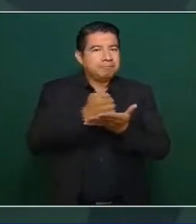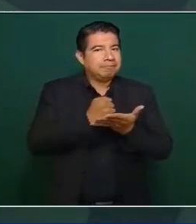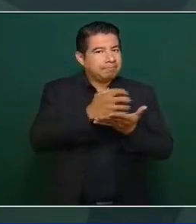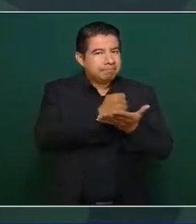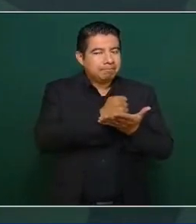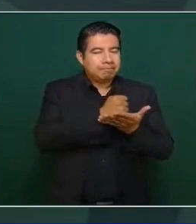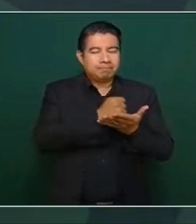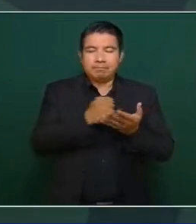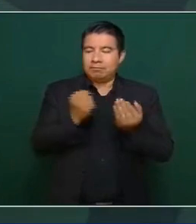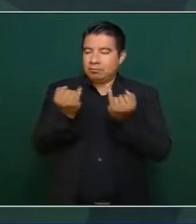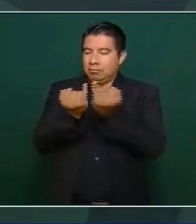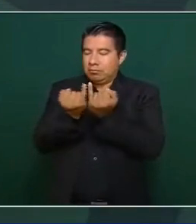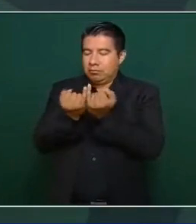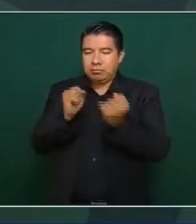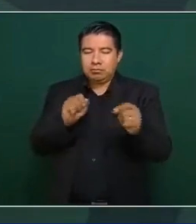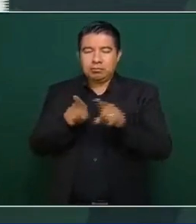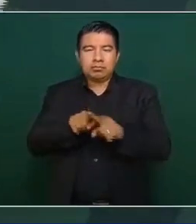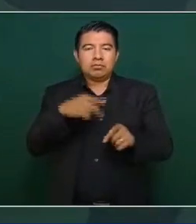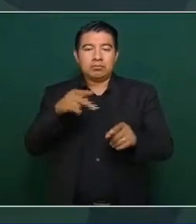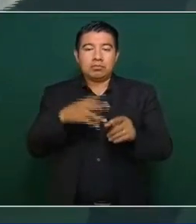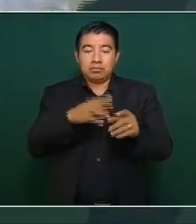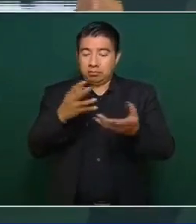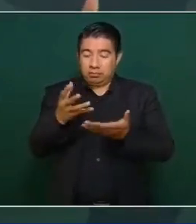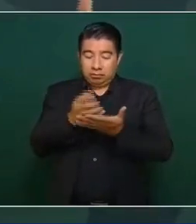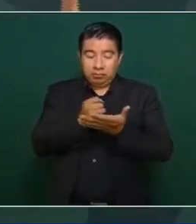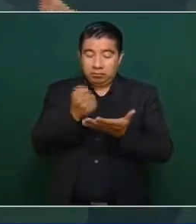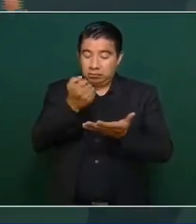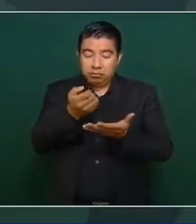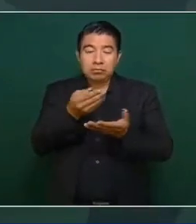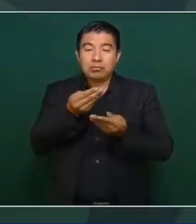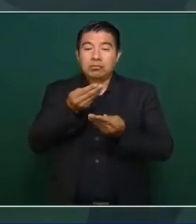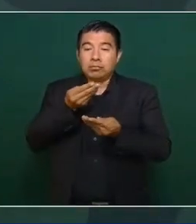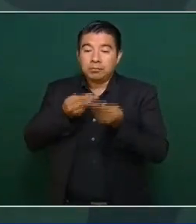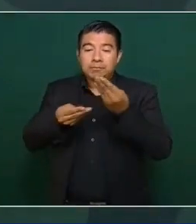y entregue participaciones